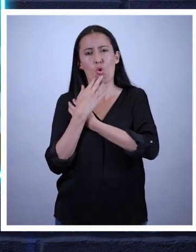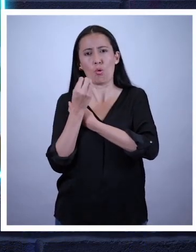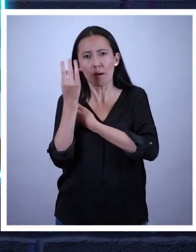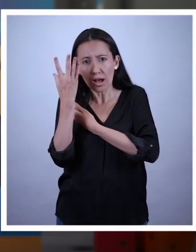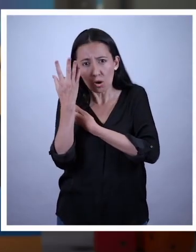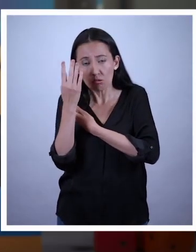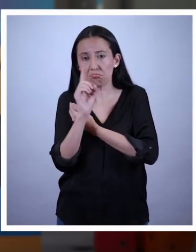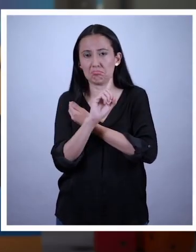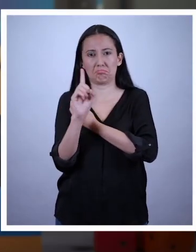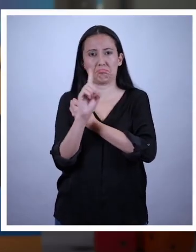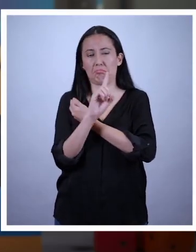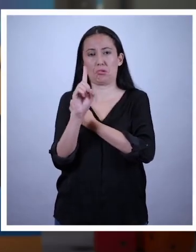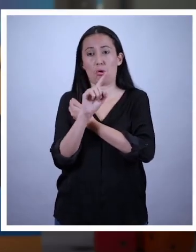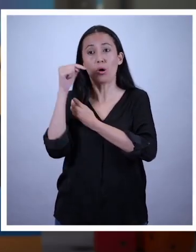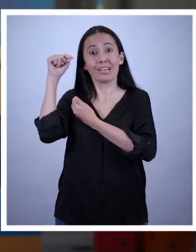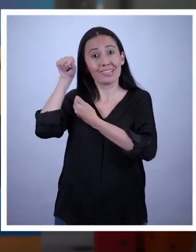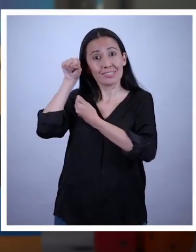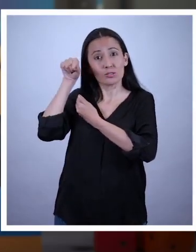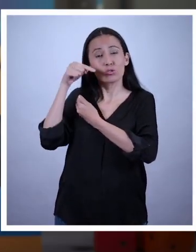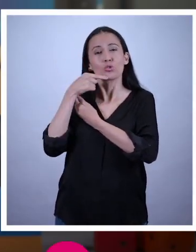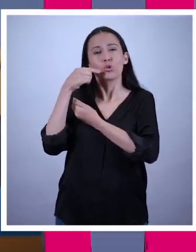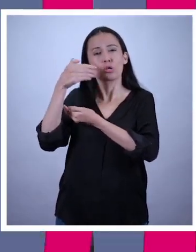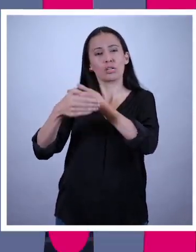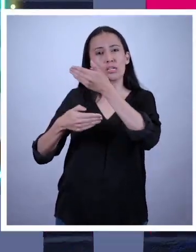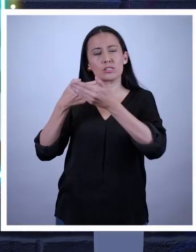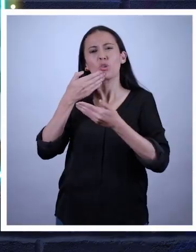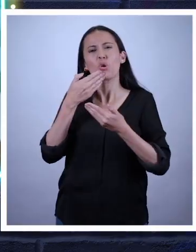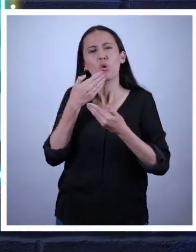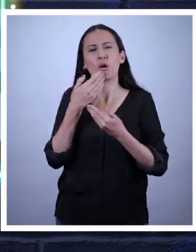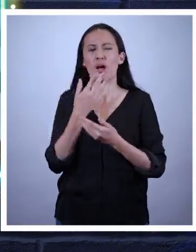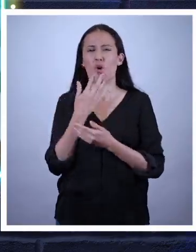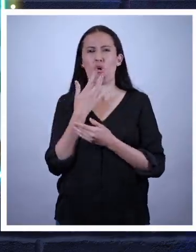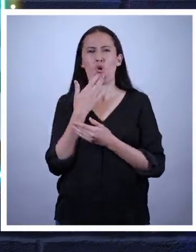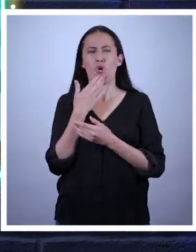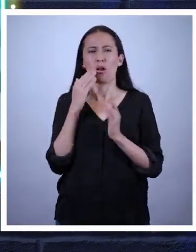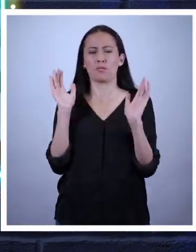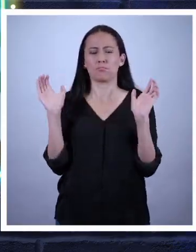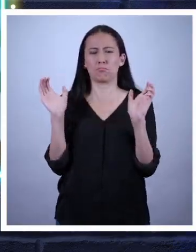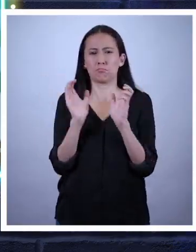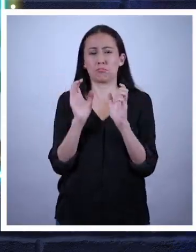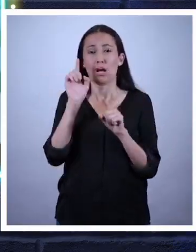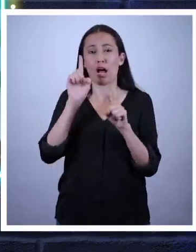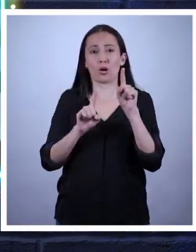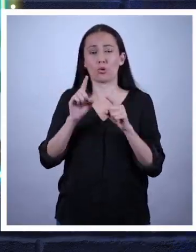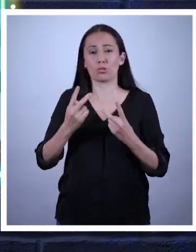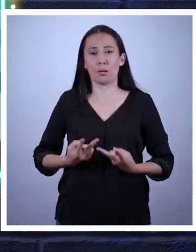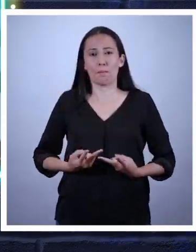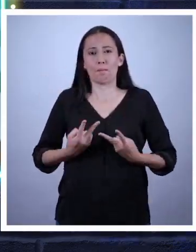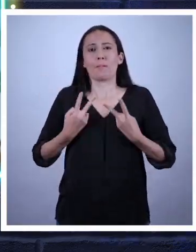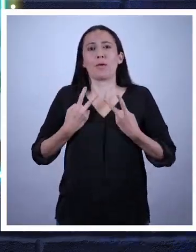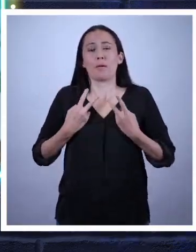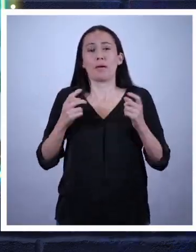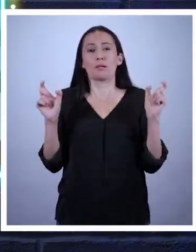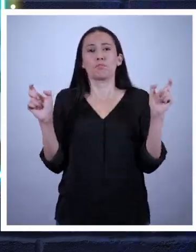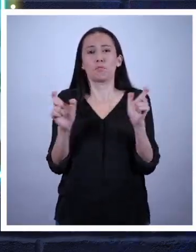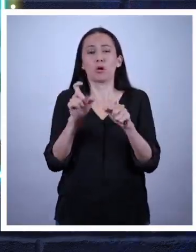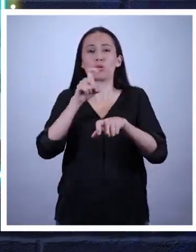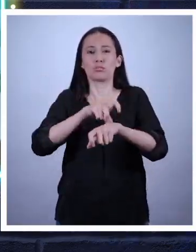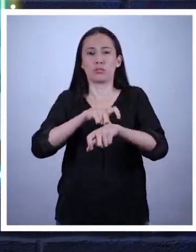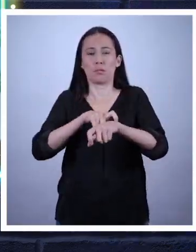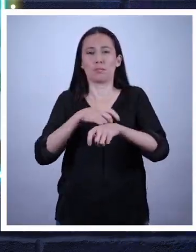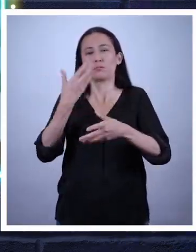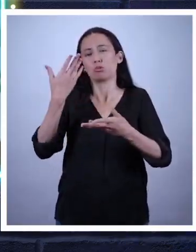ninguno de ellos es del color de nuestro amigo aquí en mis brazos. Estos conejos en ese entorno tienen muy poco chance de